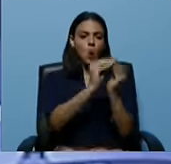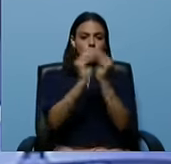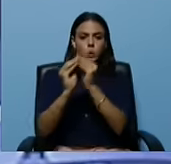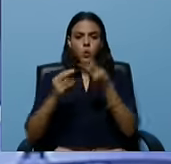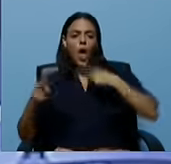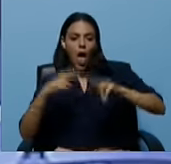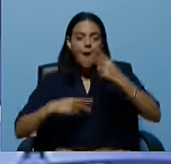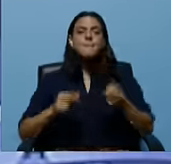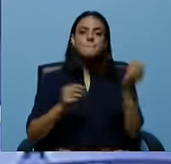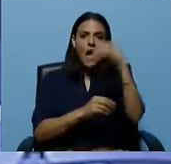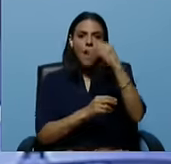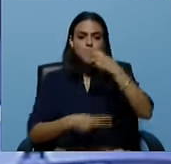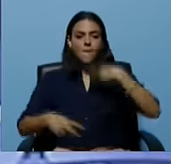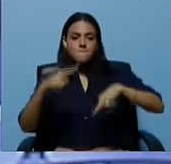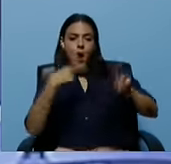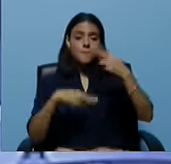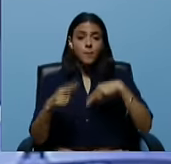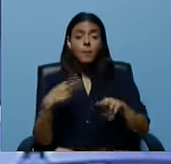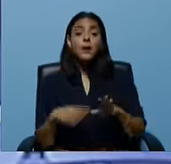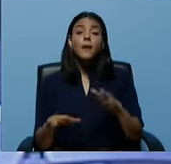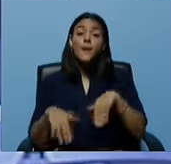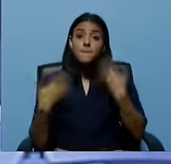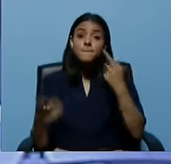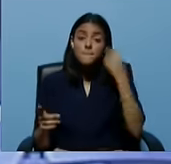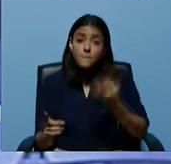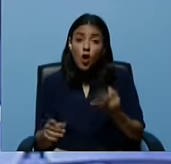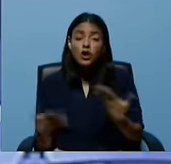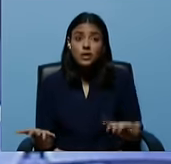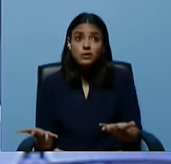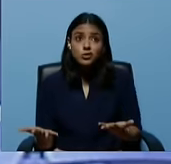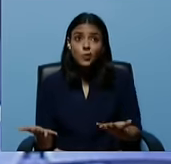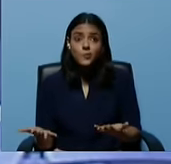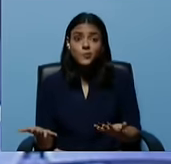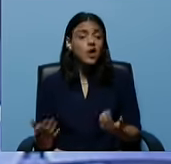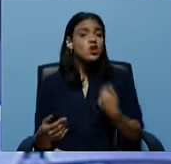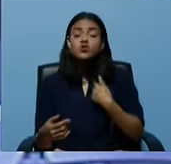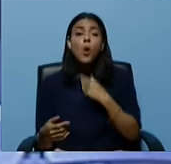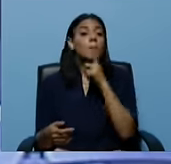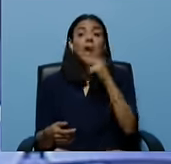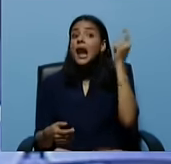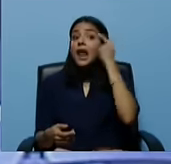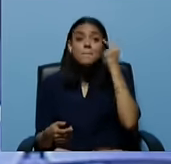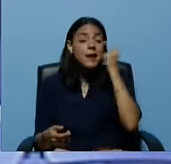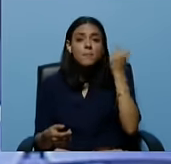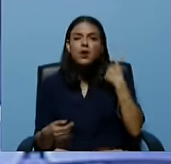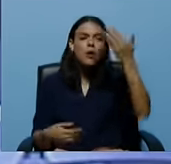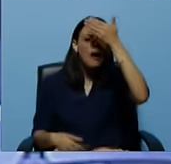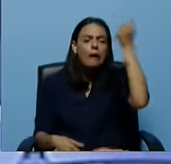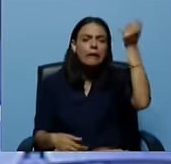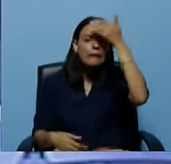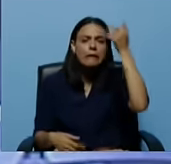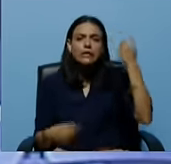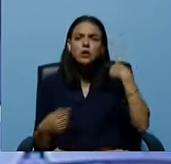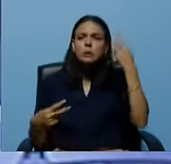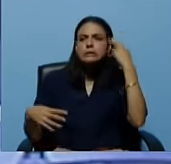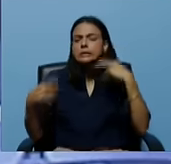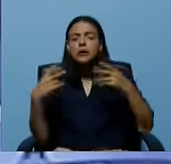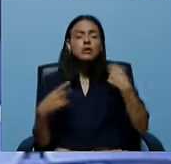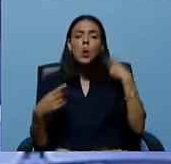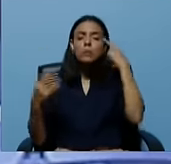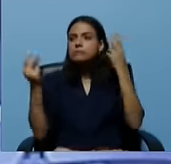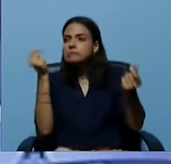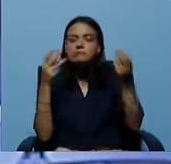después. Por eso, como yo tengo mala memoria, mejor dicho, no tengo mala memoria, pero soy